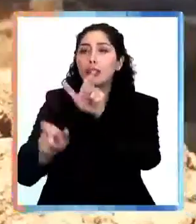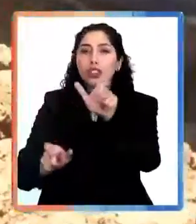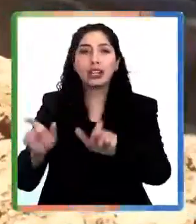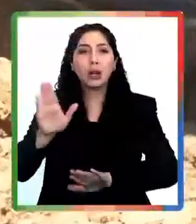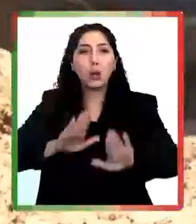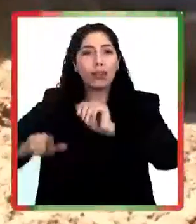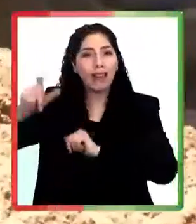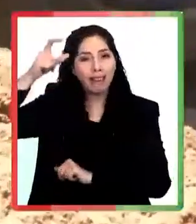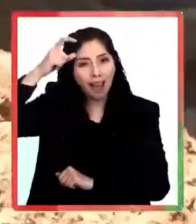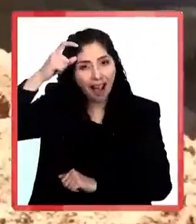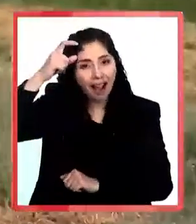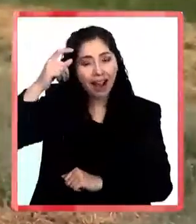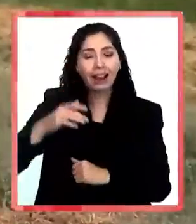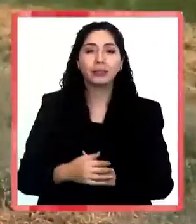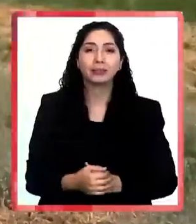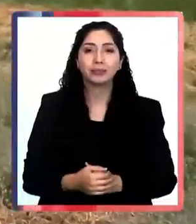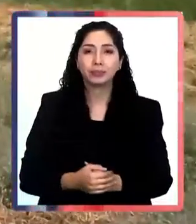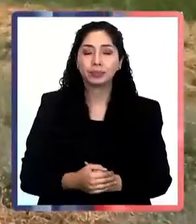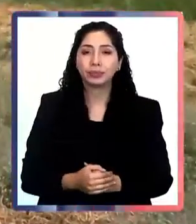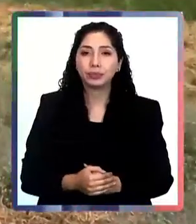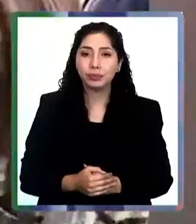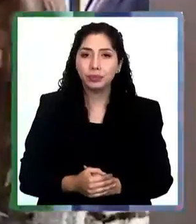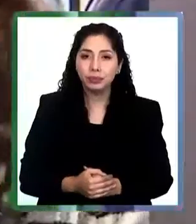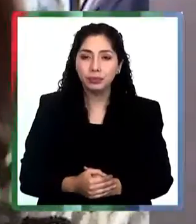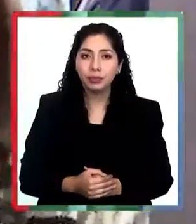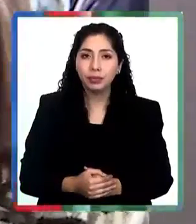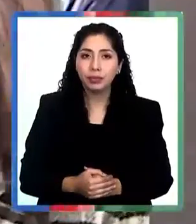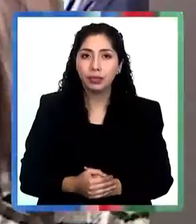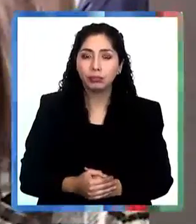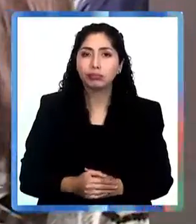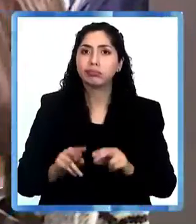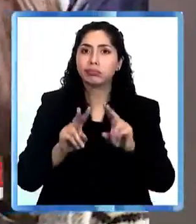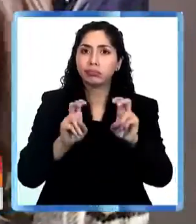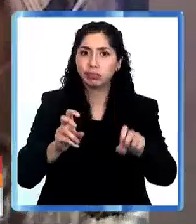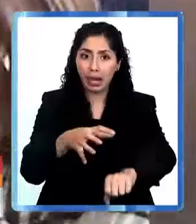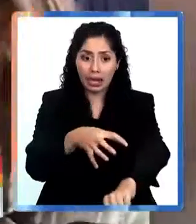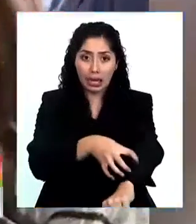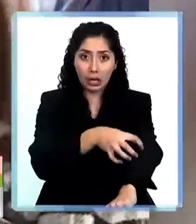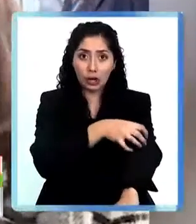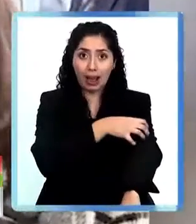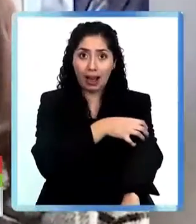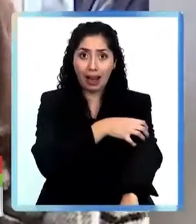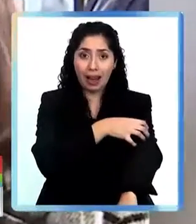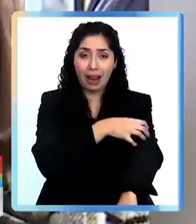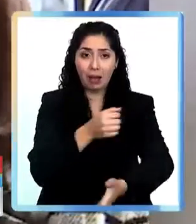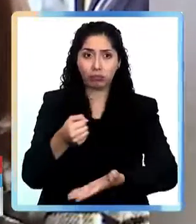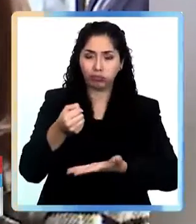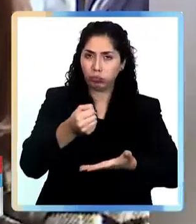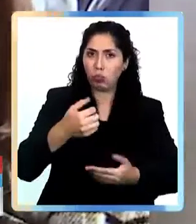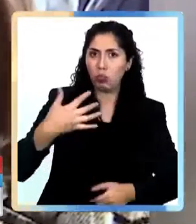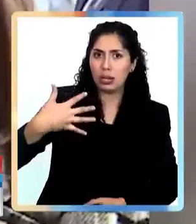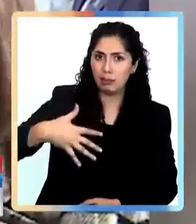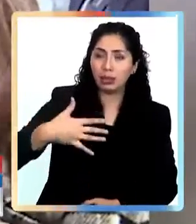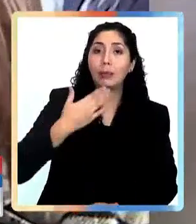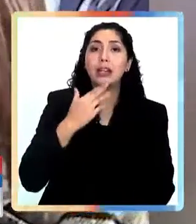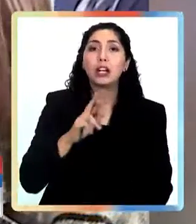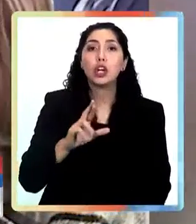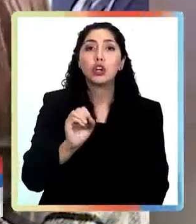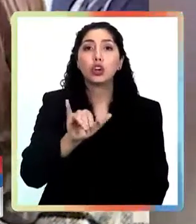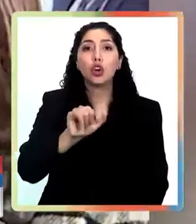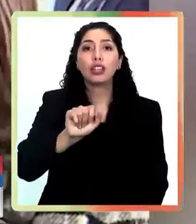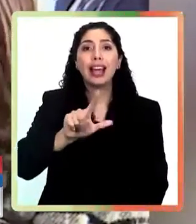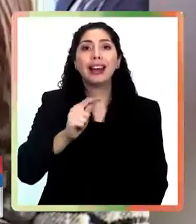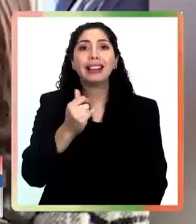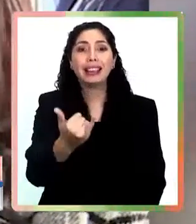ya productores que no están en los sistema de renta regional y que van a ser la fuente lo que para nosotros era muy importante y además el royalty minero